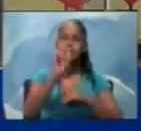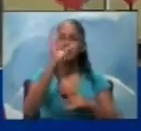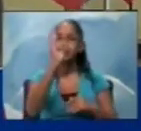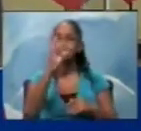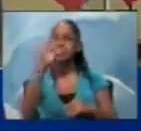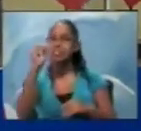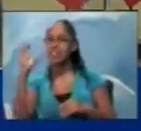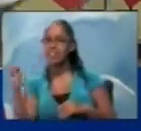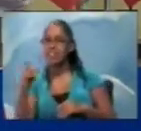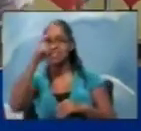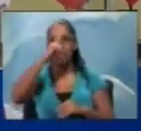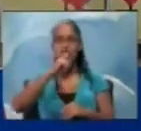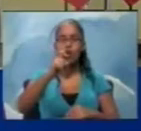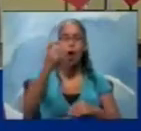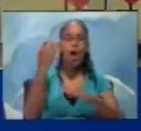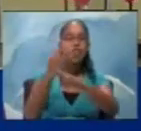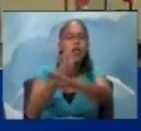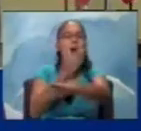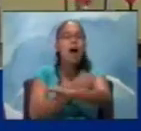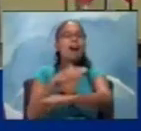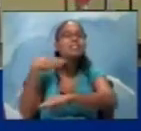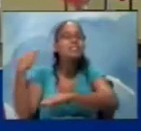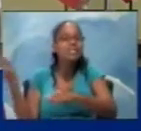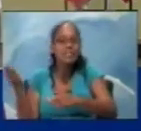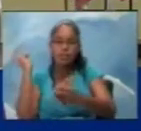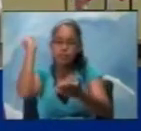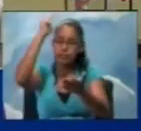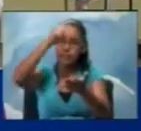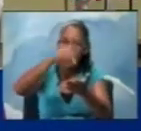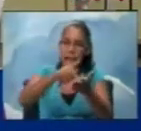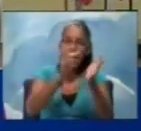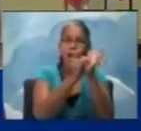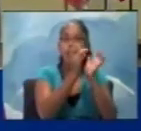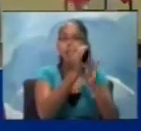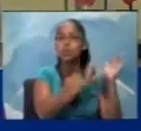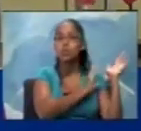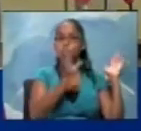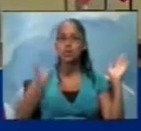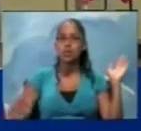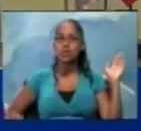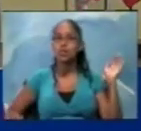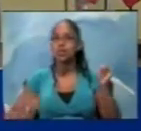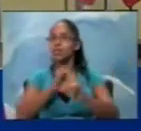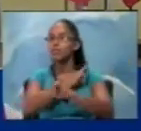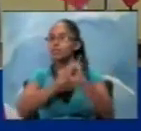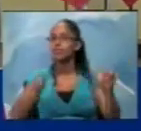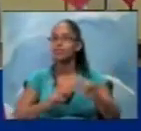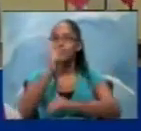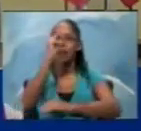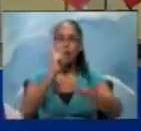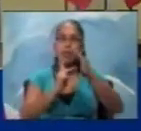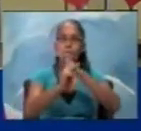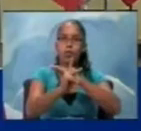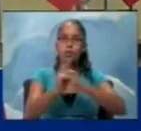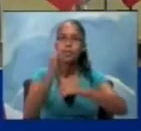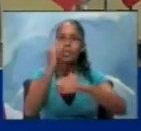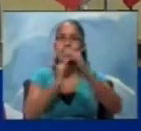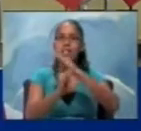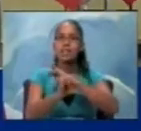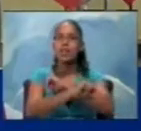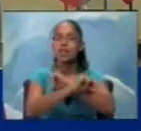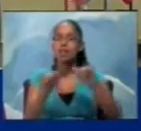700 años antes que apareciera el Mesías. Ya el profeta Isaías